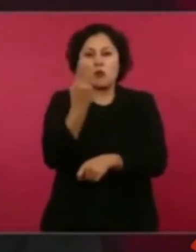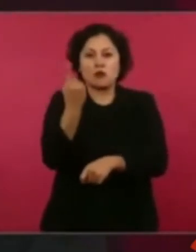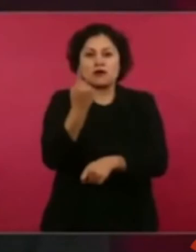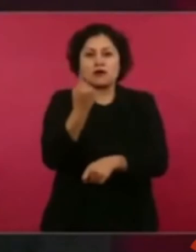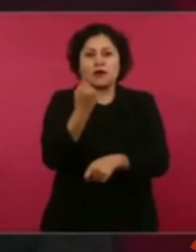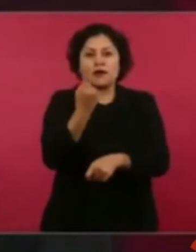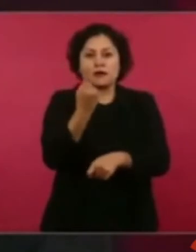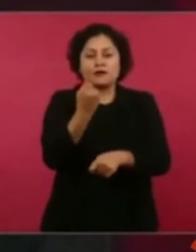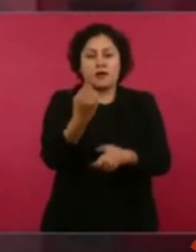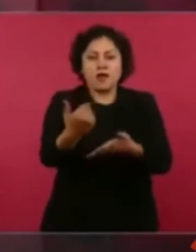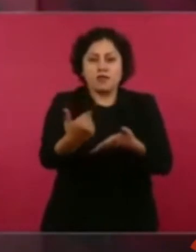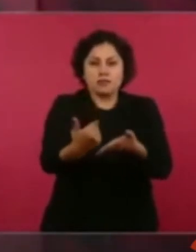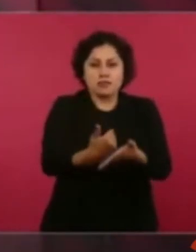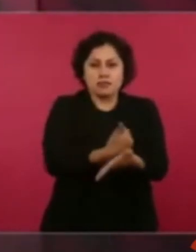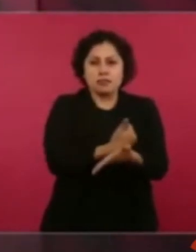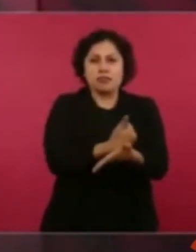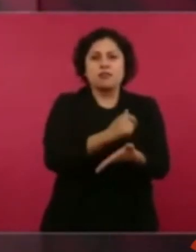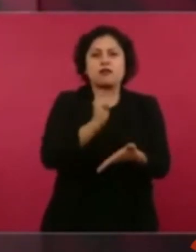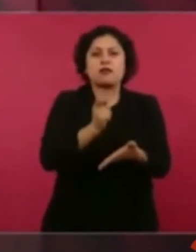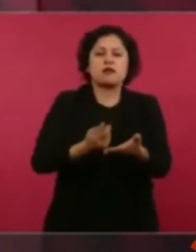e izaron la bandera estadounidense.